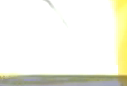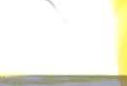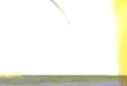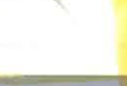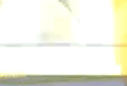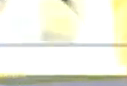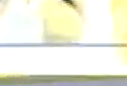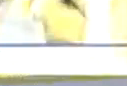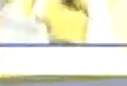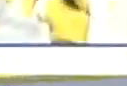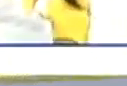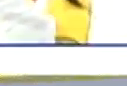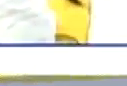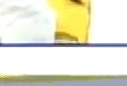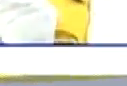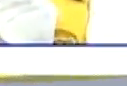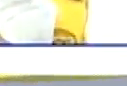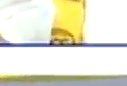formación.